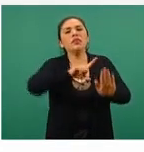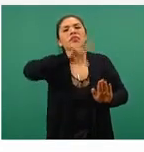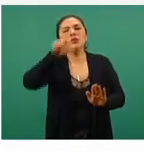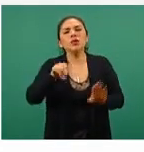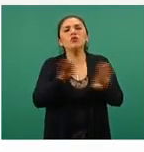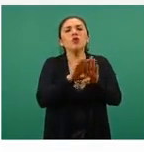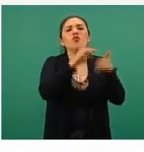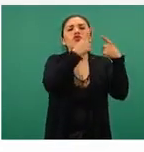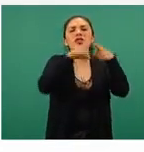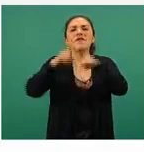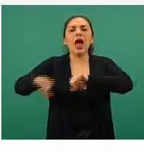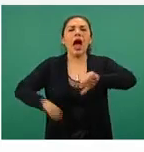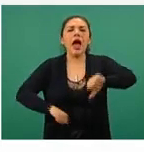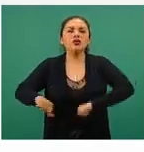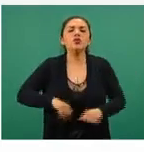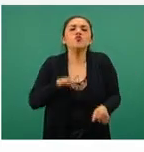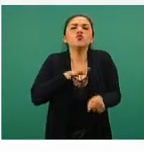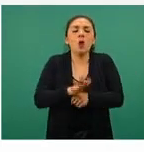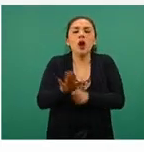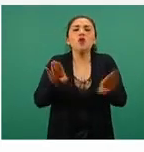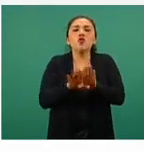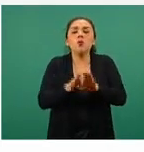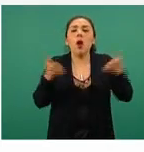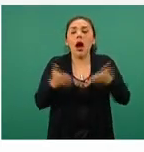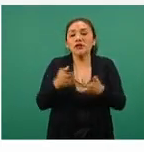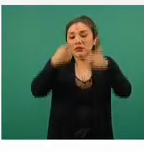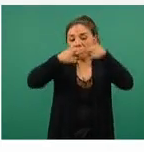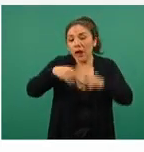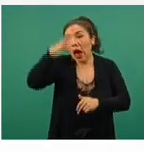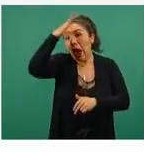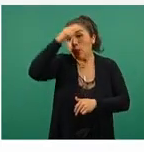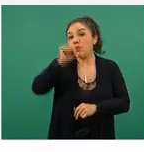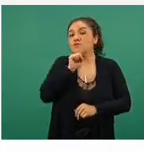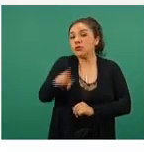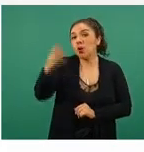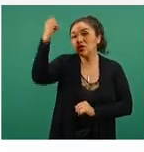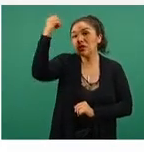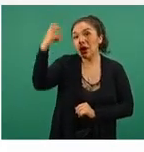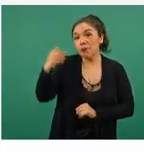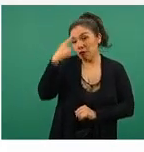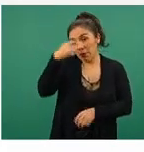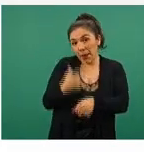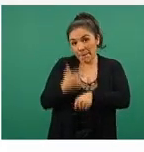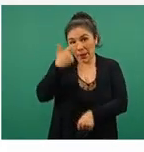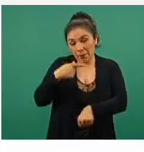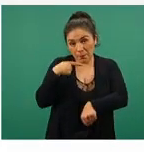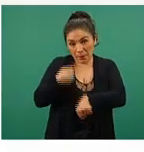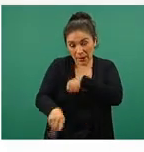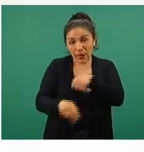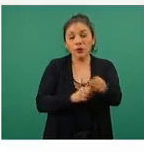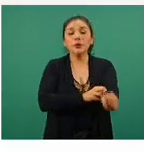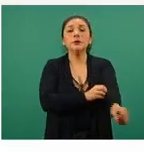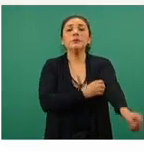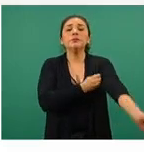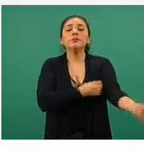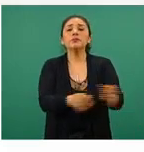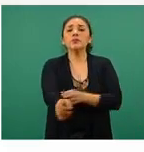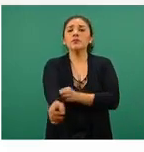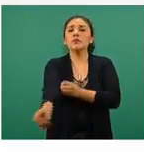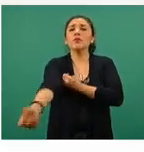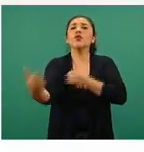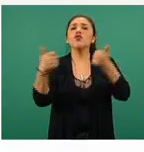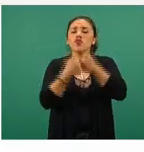posteriormente diferentes acciones y medidas de acuerdo al semáforo de riesgo, en donde se